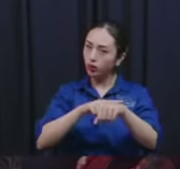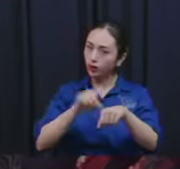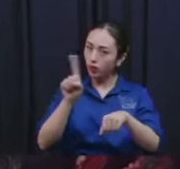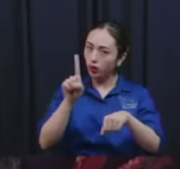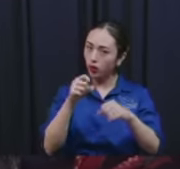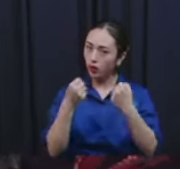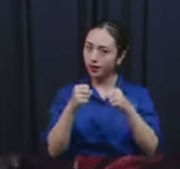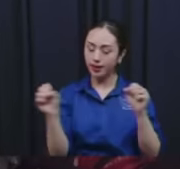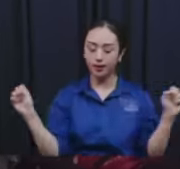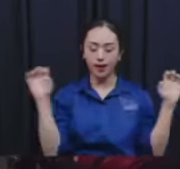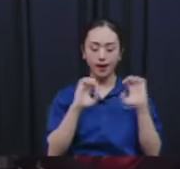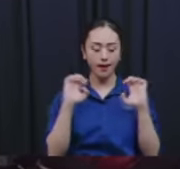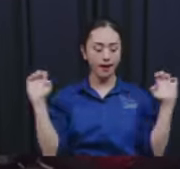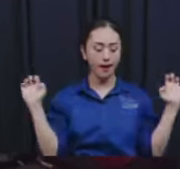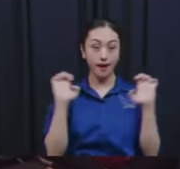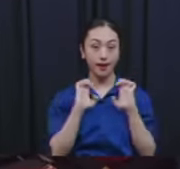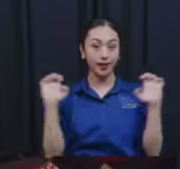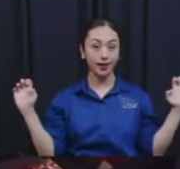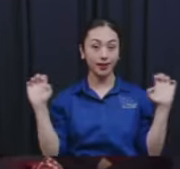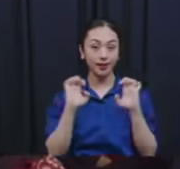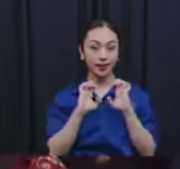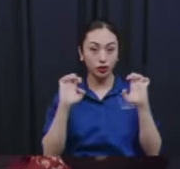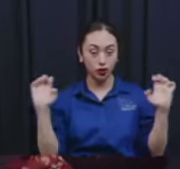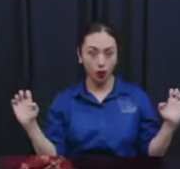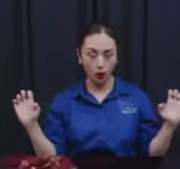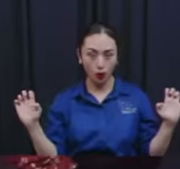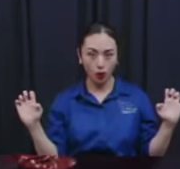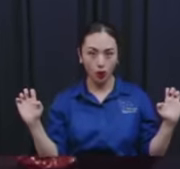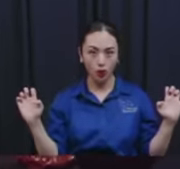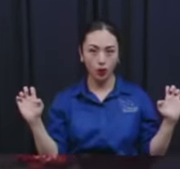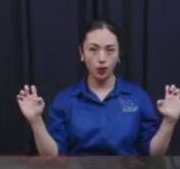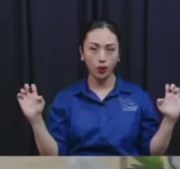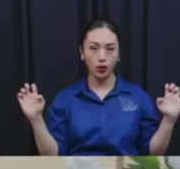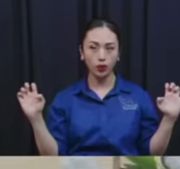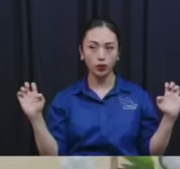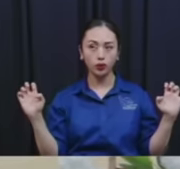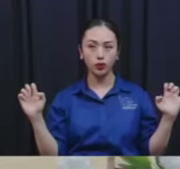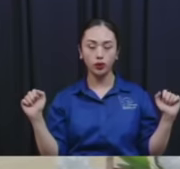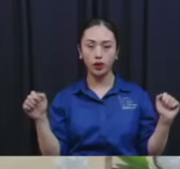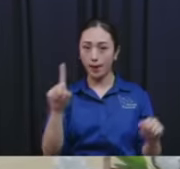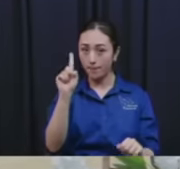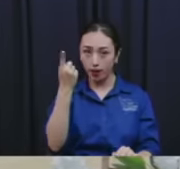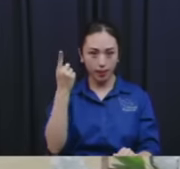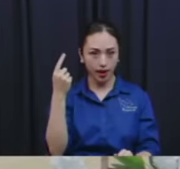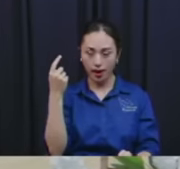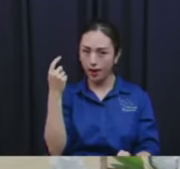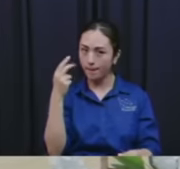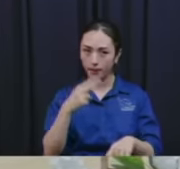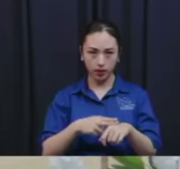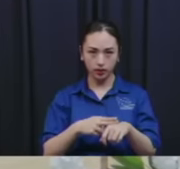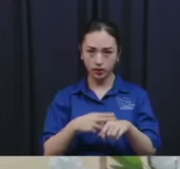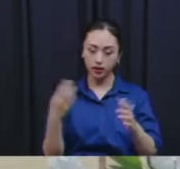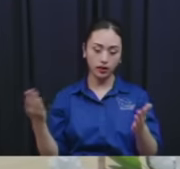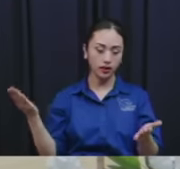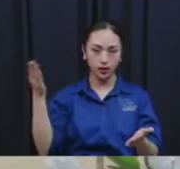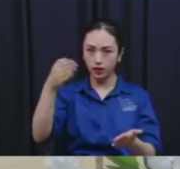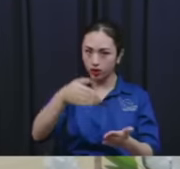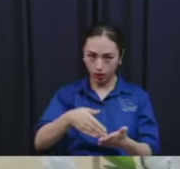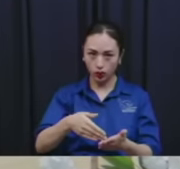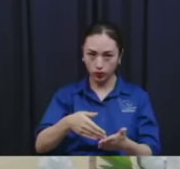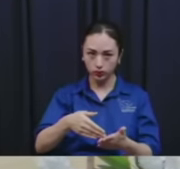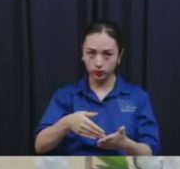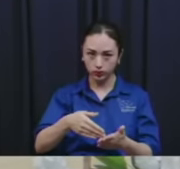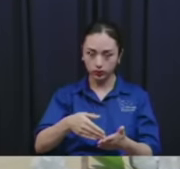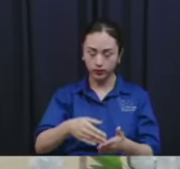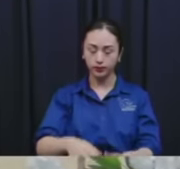nota usted qué me aconsejaría Es la primera vez que llego al gimnasio Bueno lo primero que tiene hacer